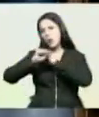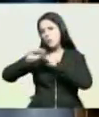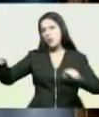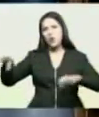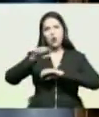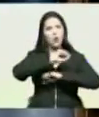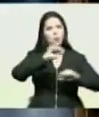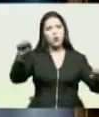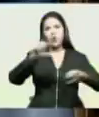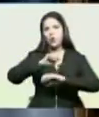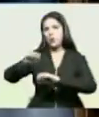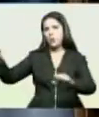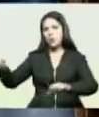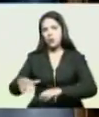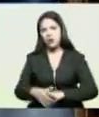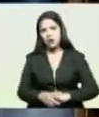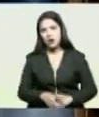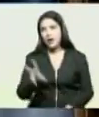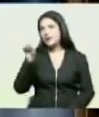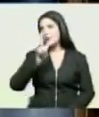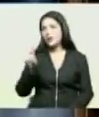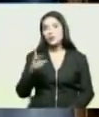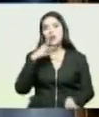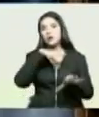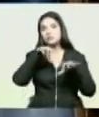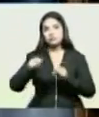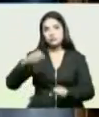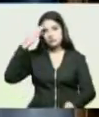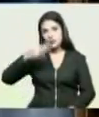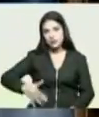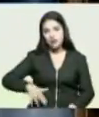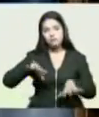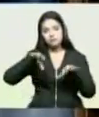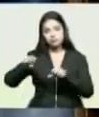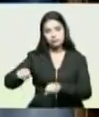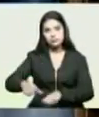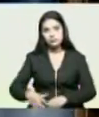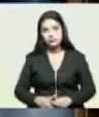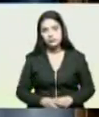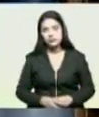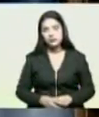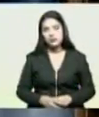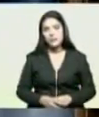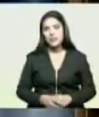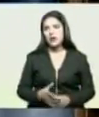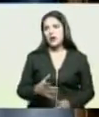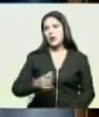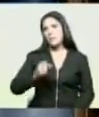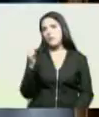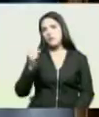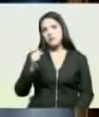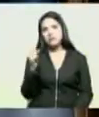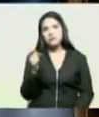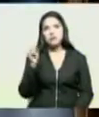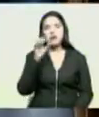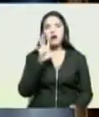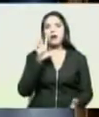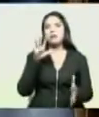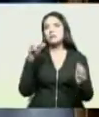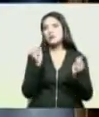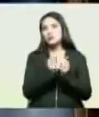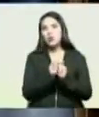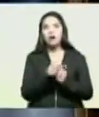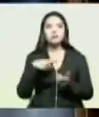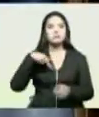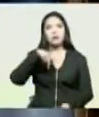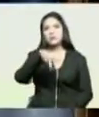bombardeada, que Venezuela sea ocupada militarmente, que en vez de policías del estado Anzoátegui